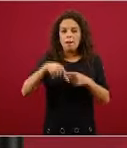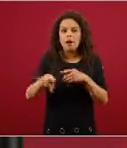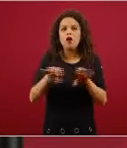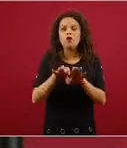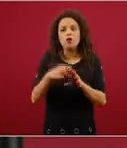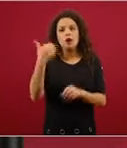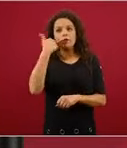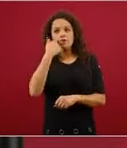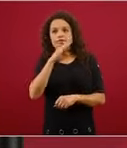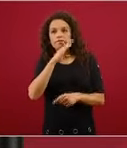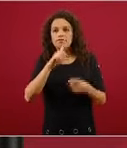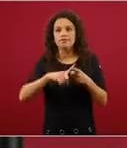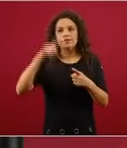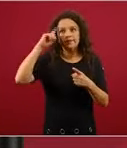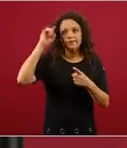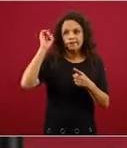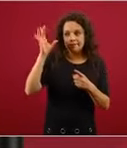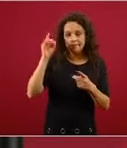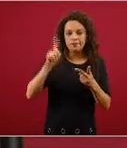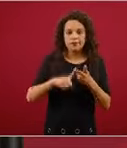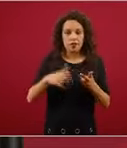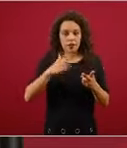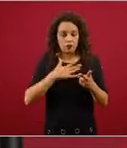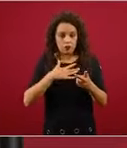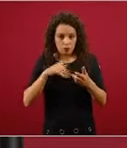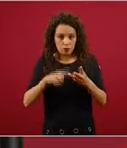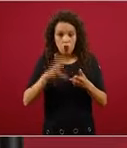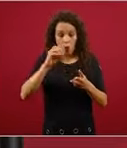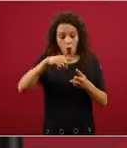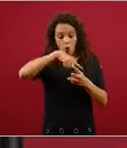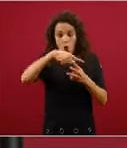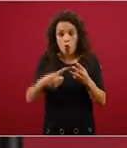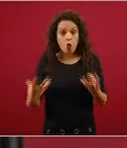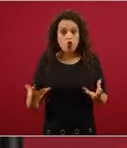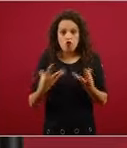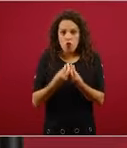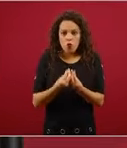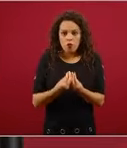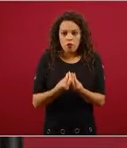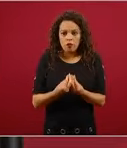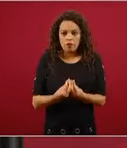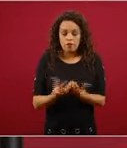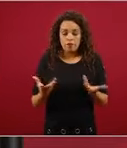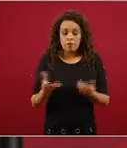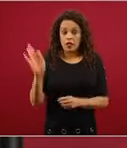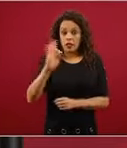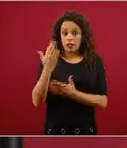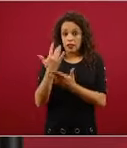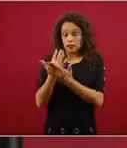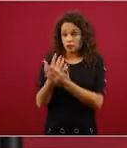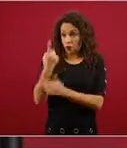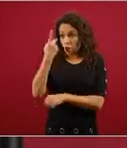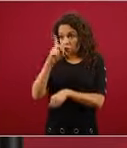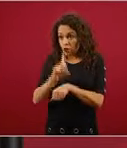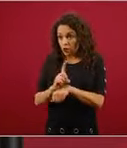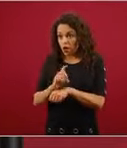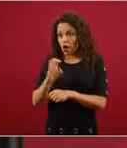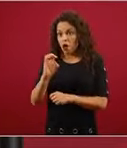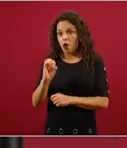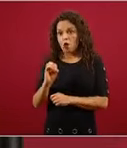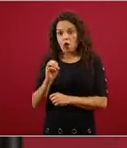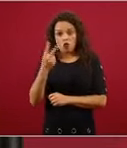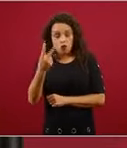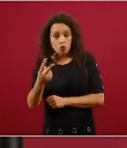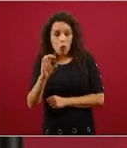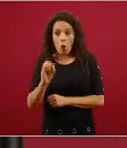con varios de estos síntomas juntos, y si se espera un día o 2 o 3, aun cuando la mayoría